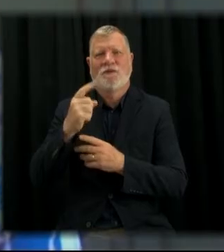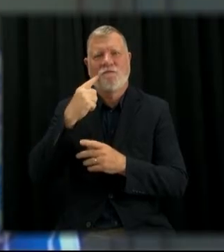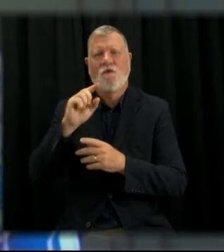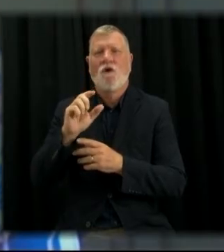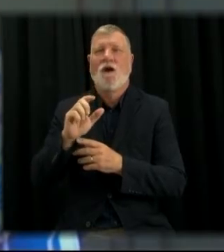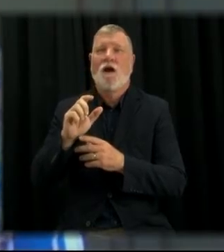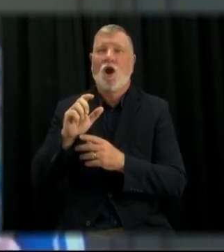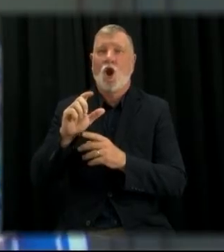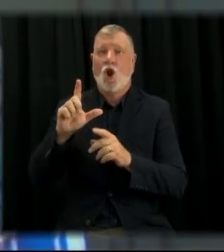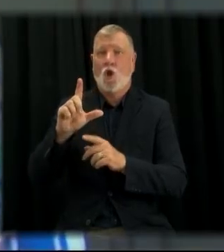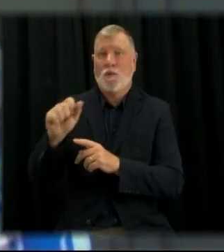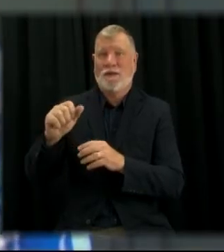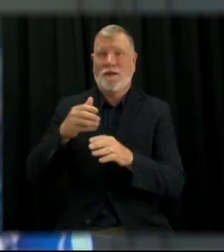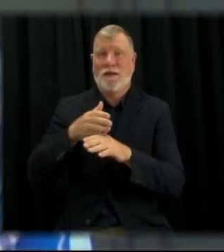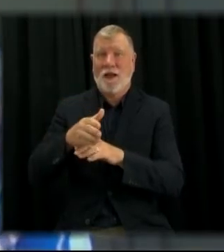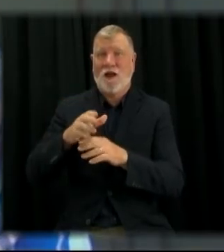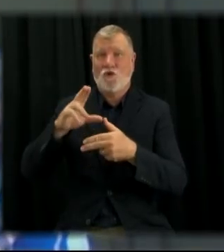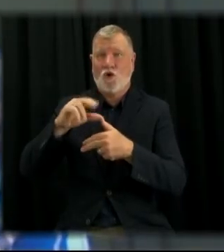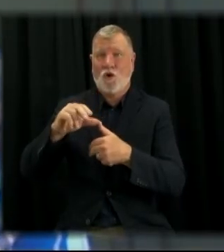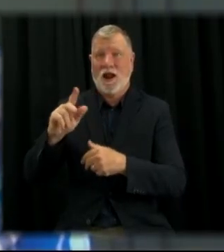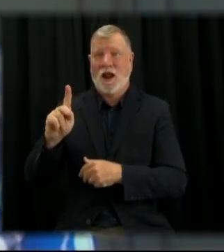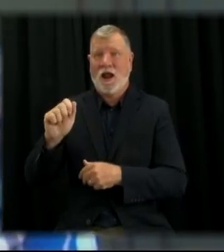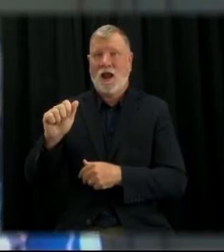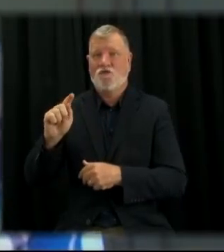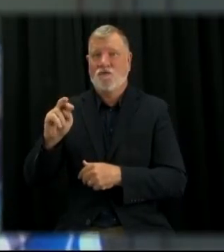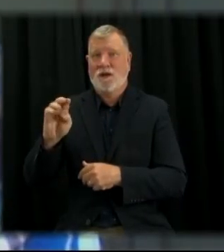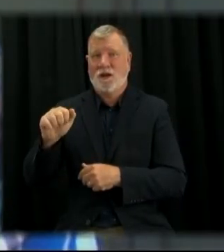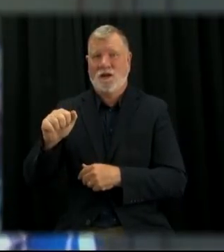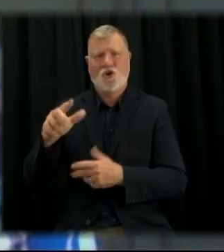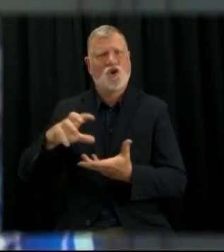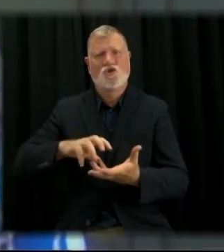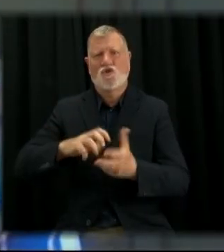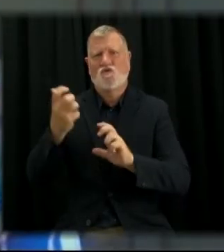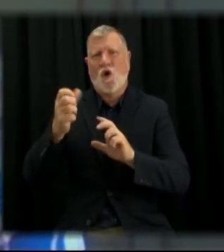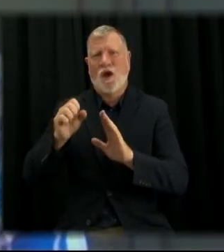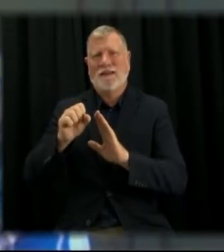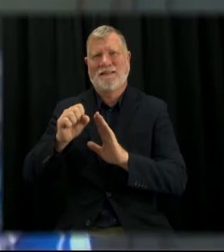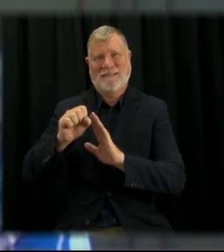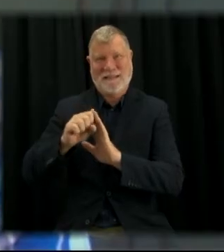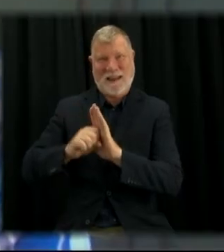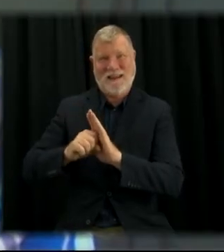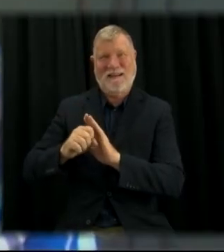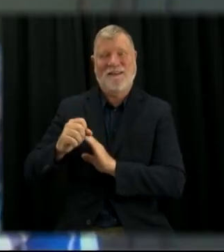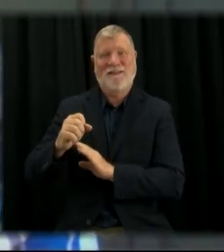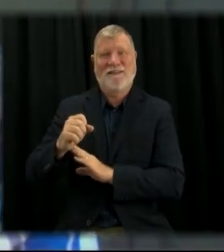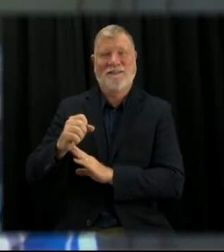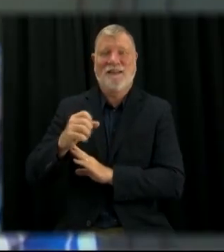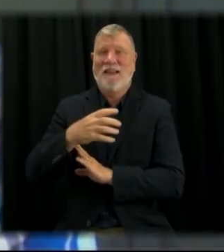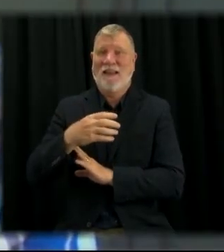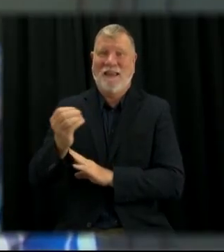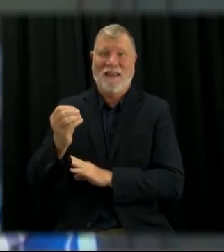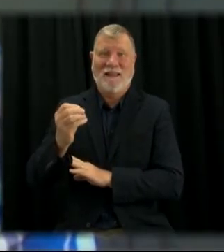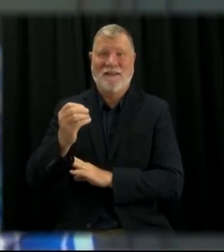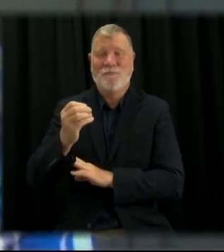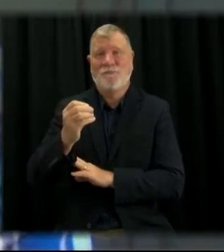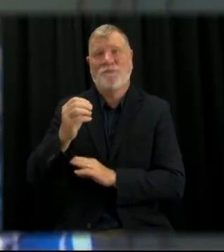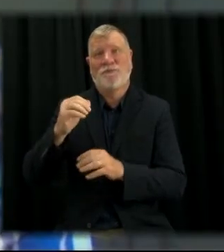Por ejemplo, los estados financieros de Luisiana después de Katrina, que destruyó al